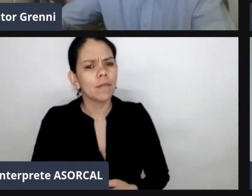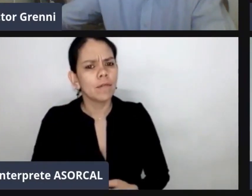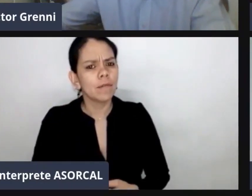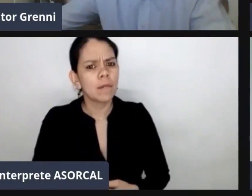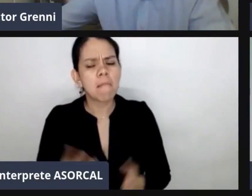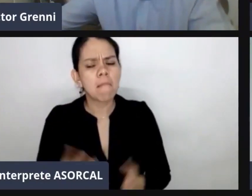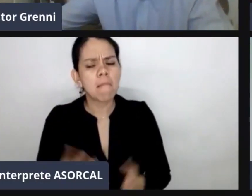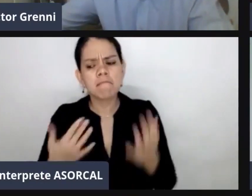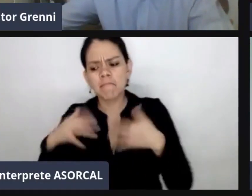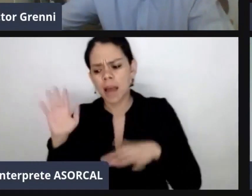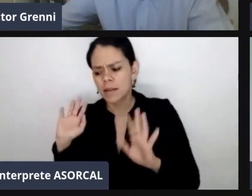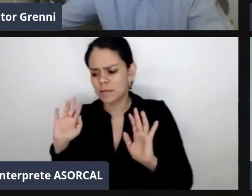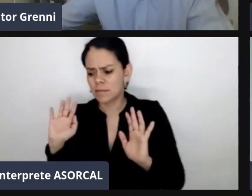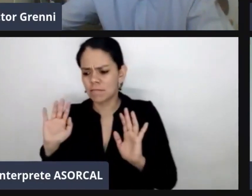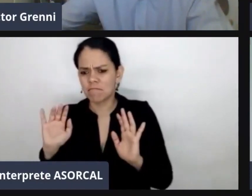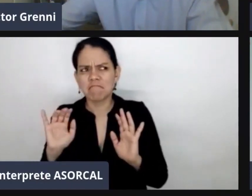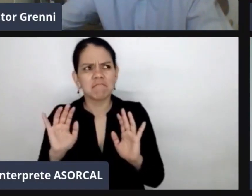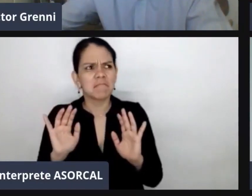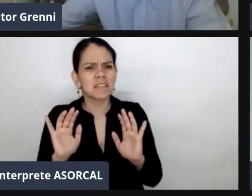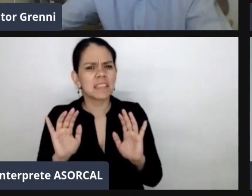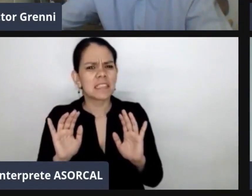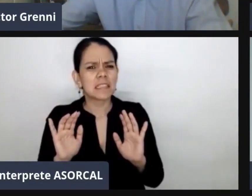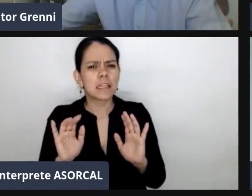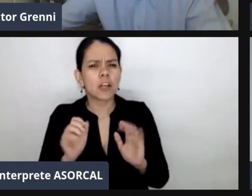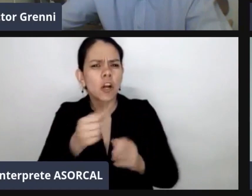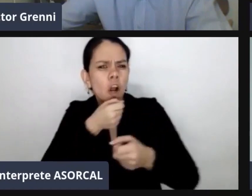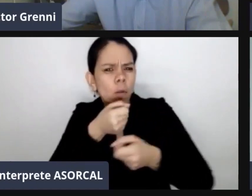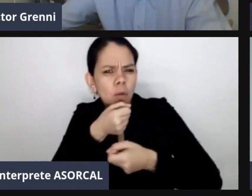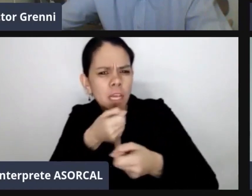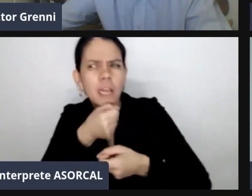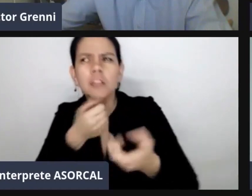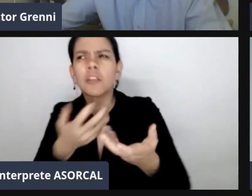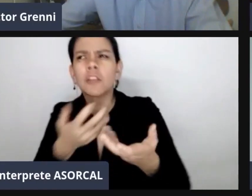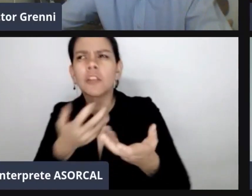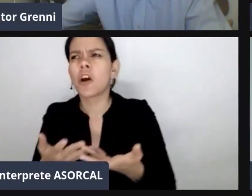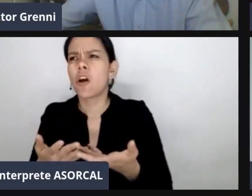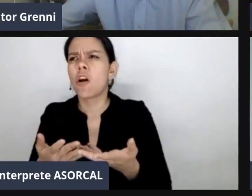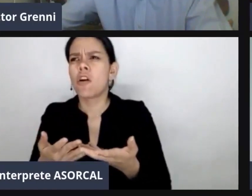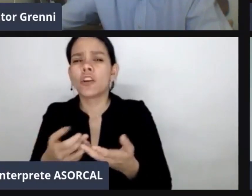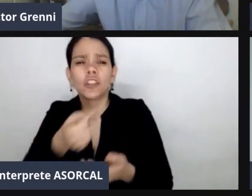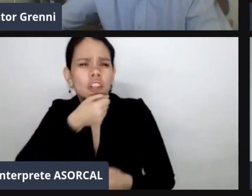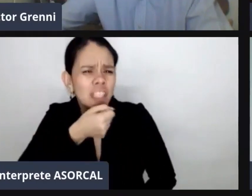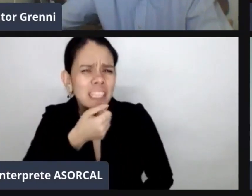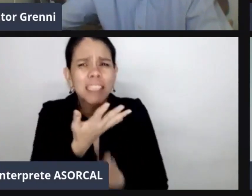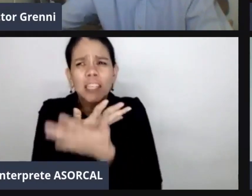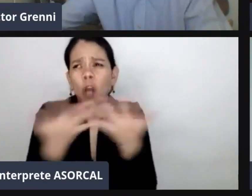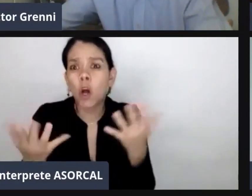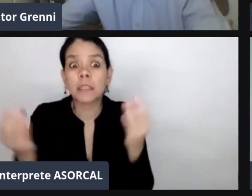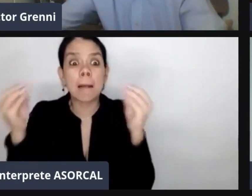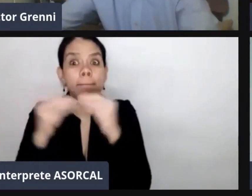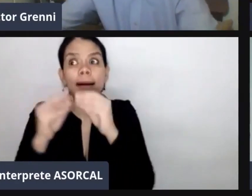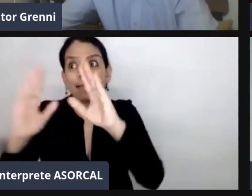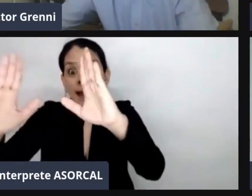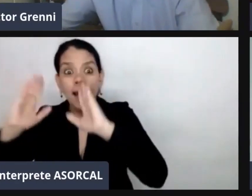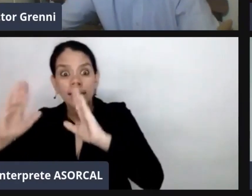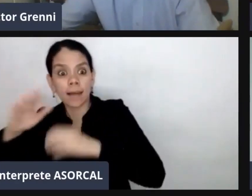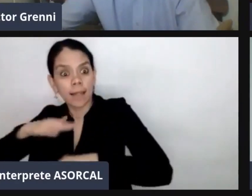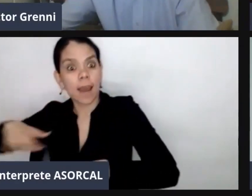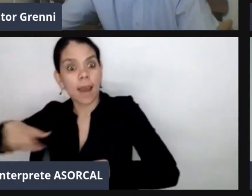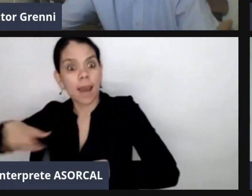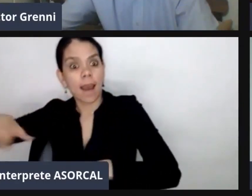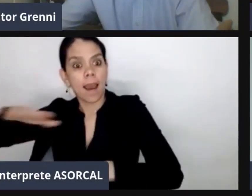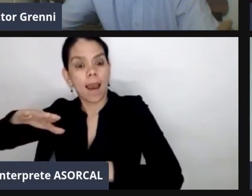los enfocan más, los medios de comunicación hablan más de ellos. Yo siento un poco que en Colombia,